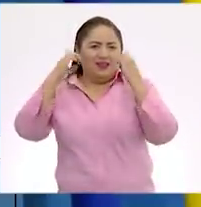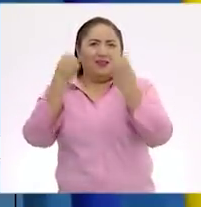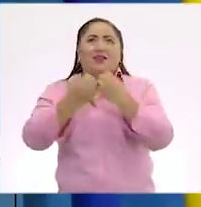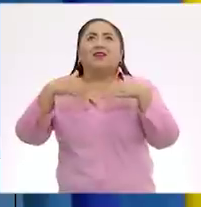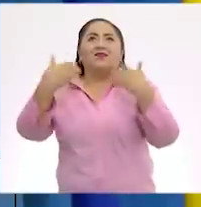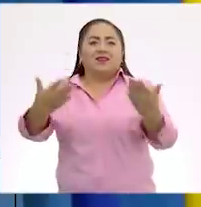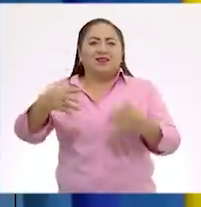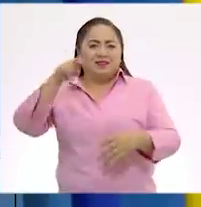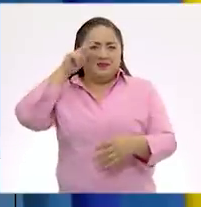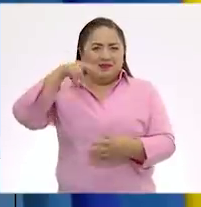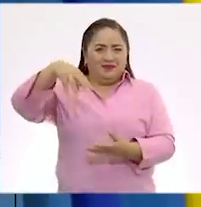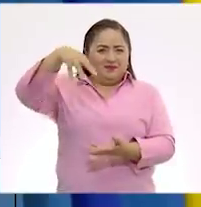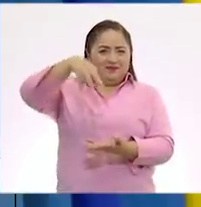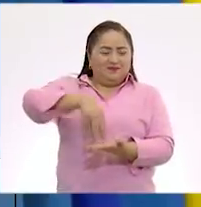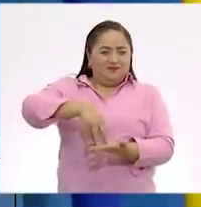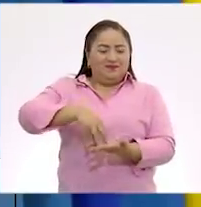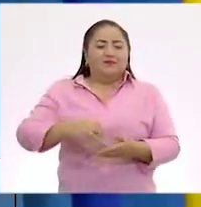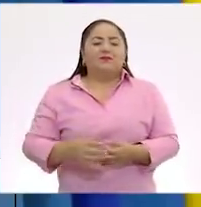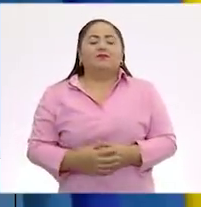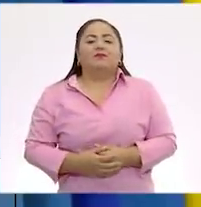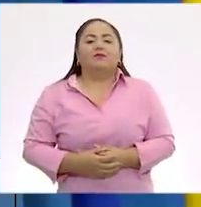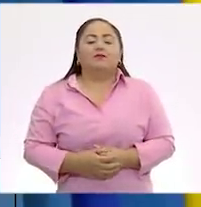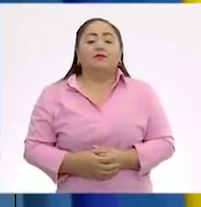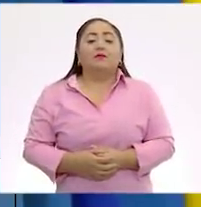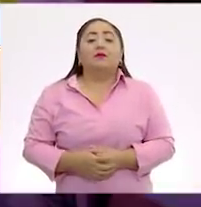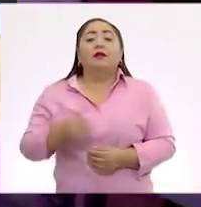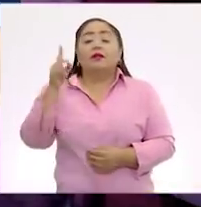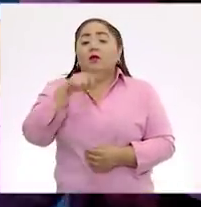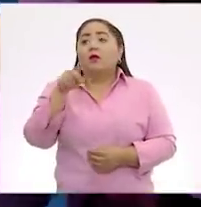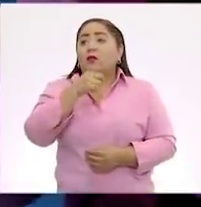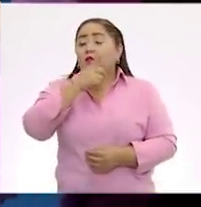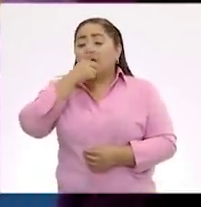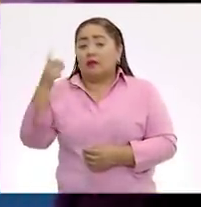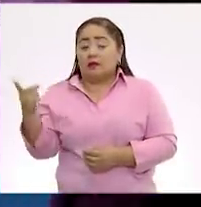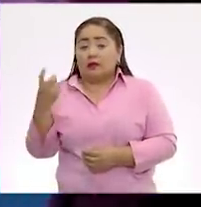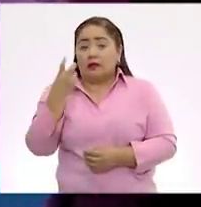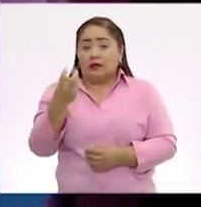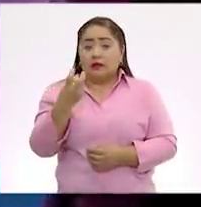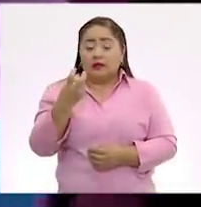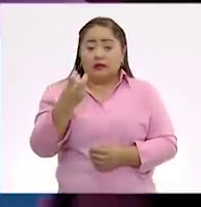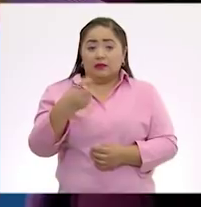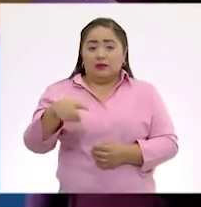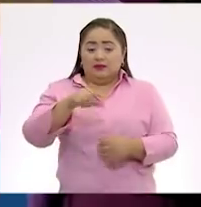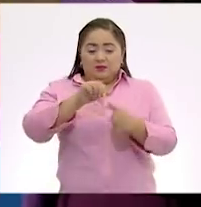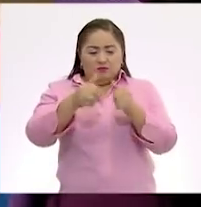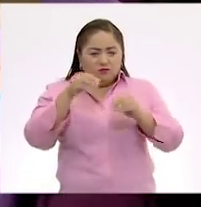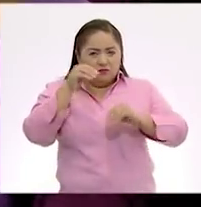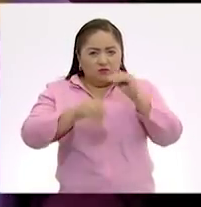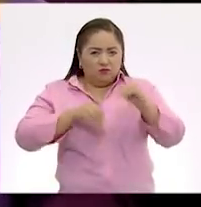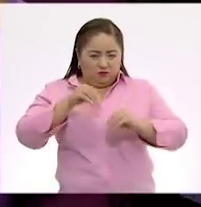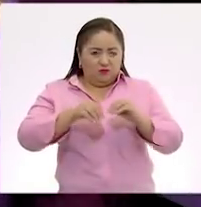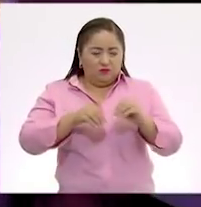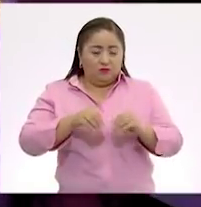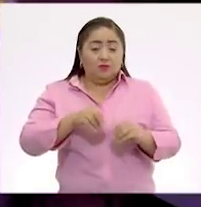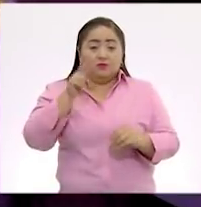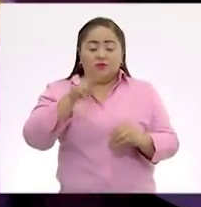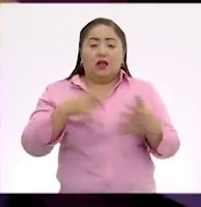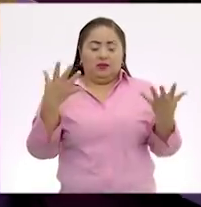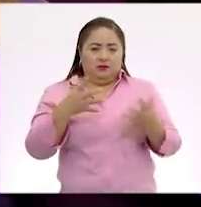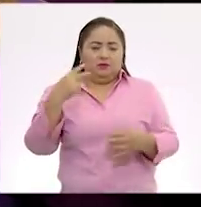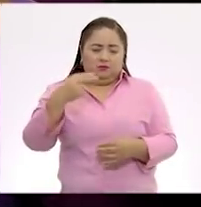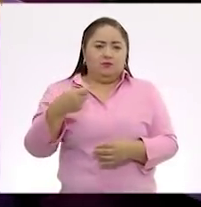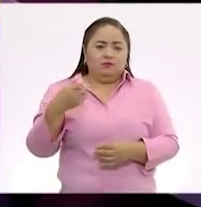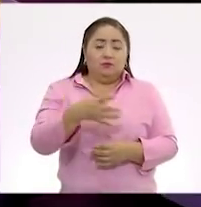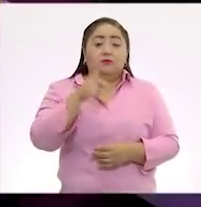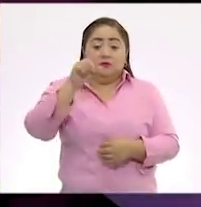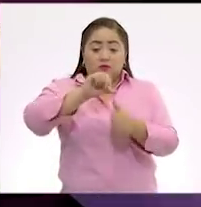Azteca. Y en, por el contrario, le decían que estas esculturas móviles, así les pusieron, y